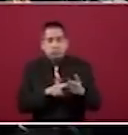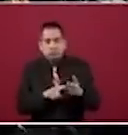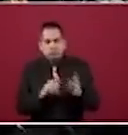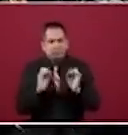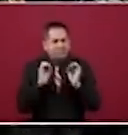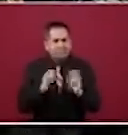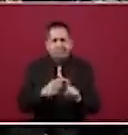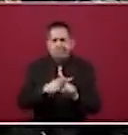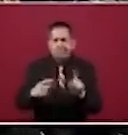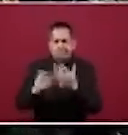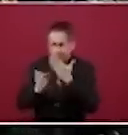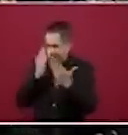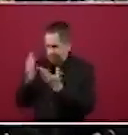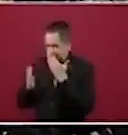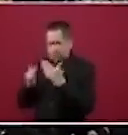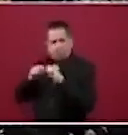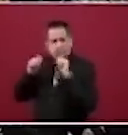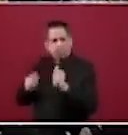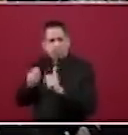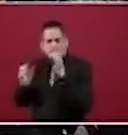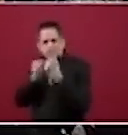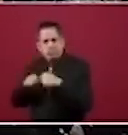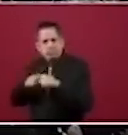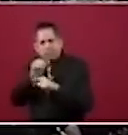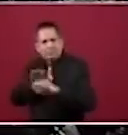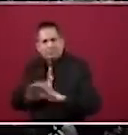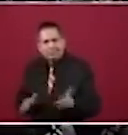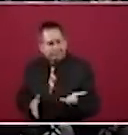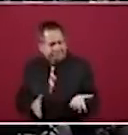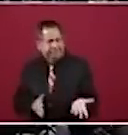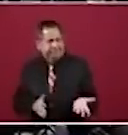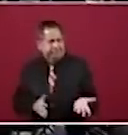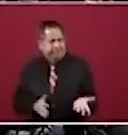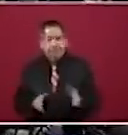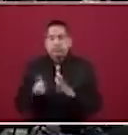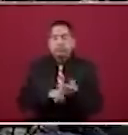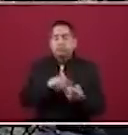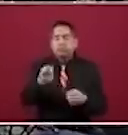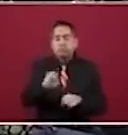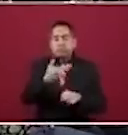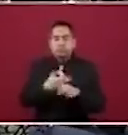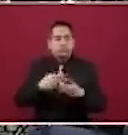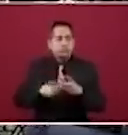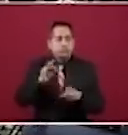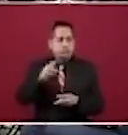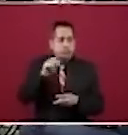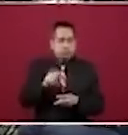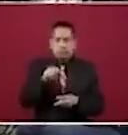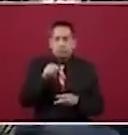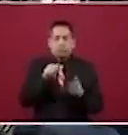lleva ni la mitad de la carrera de comunicación. Se denunció otro caso de la secretaria administrativa de fondos